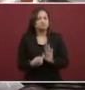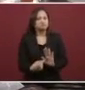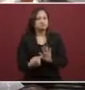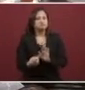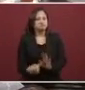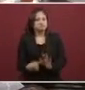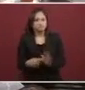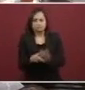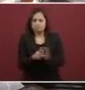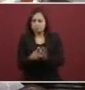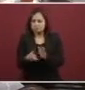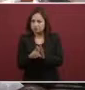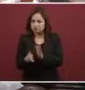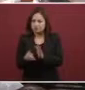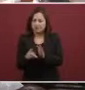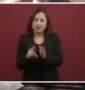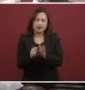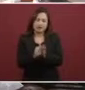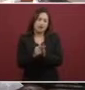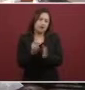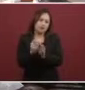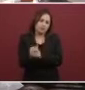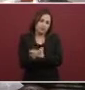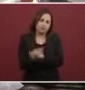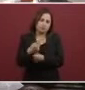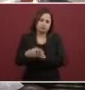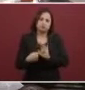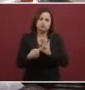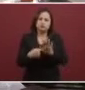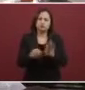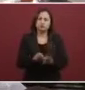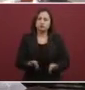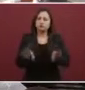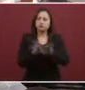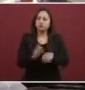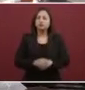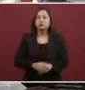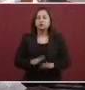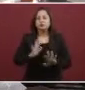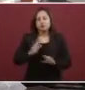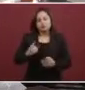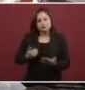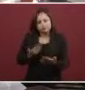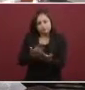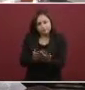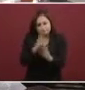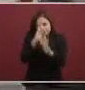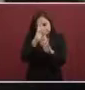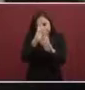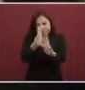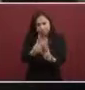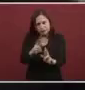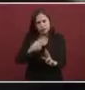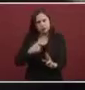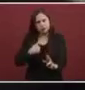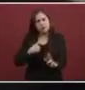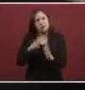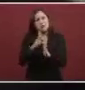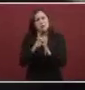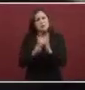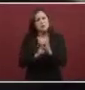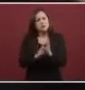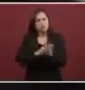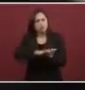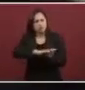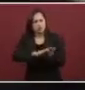programa. Yo le ofrezco a usted, con toda humildad, mi sencillísimo departamento para que el día que usted quiera pueda venir